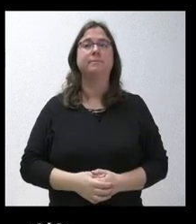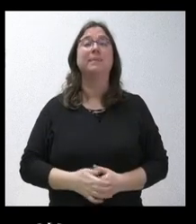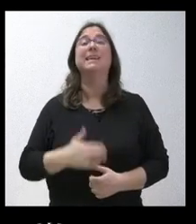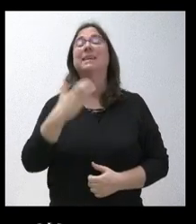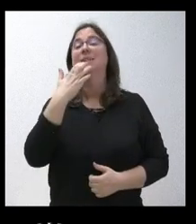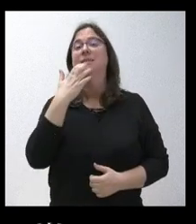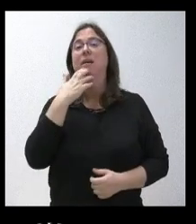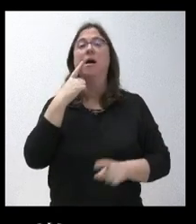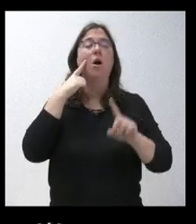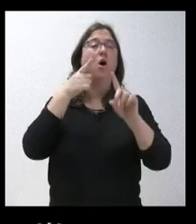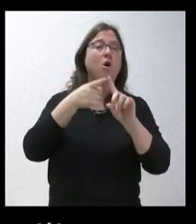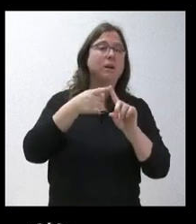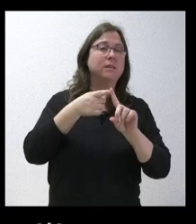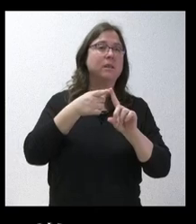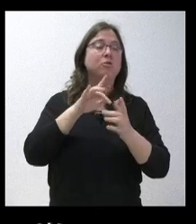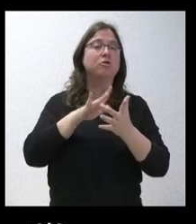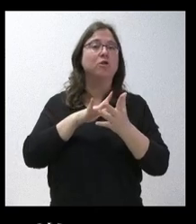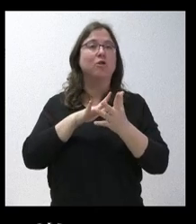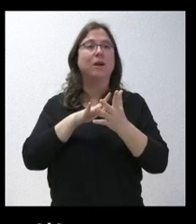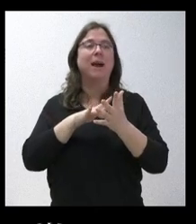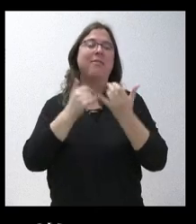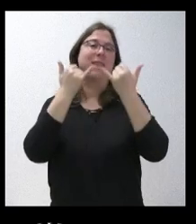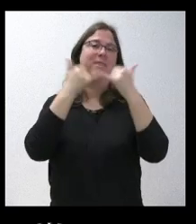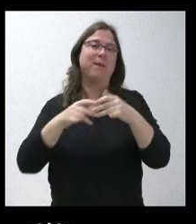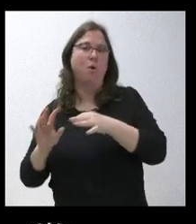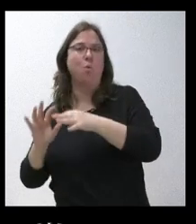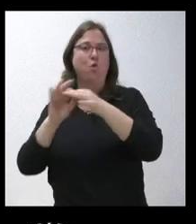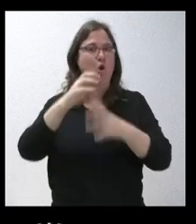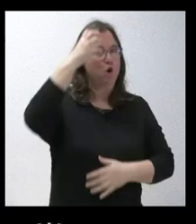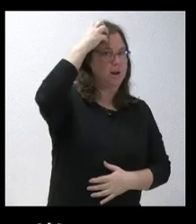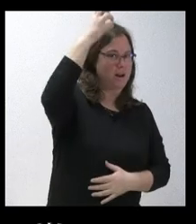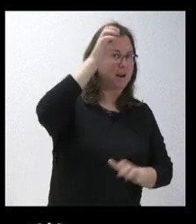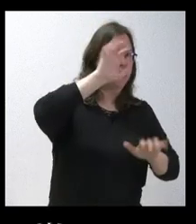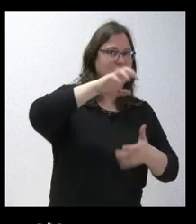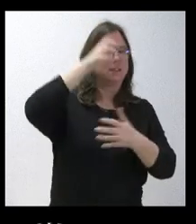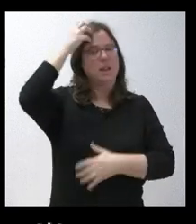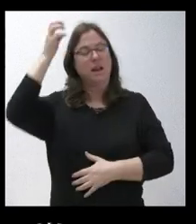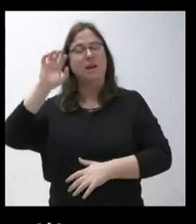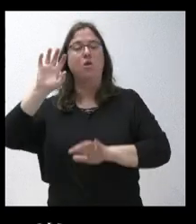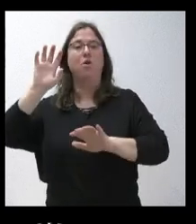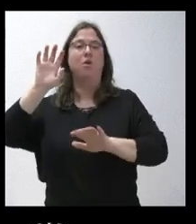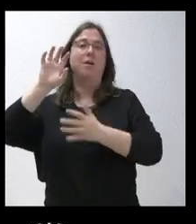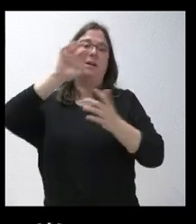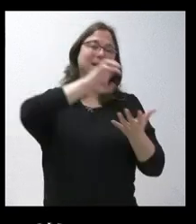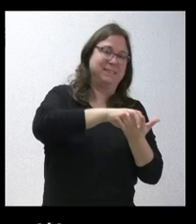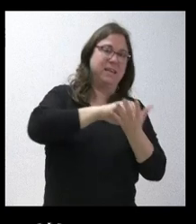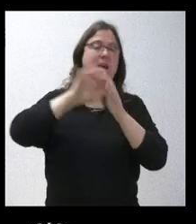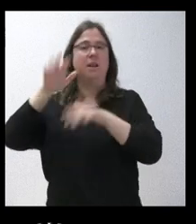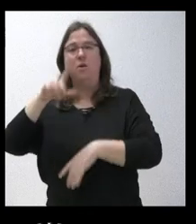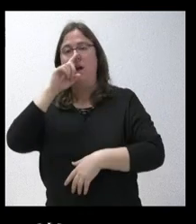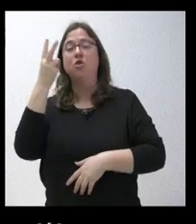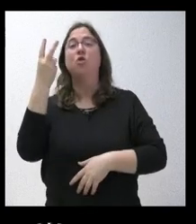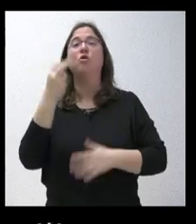objetivo es celebrar la unión de los reinos de Castilla y de León en el año 2030 no creen que es un trabajo que podría